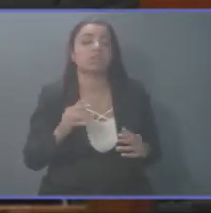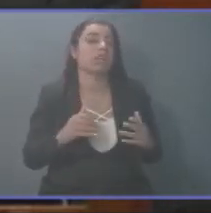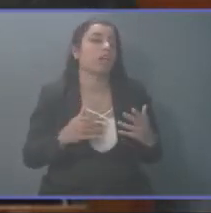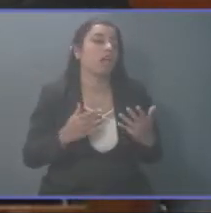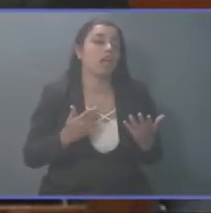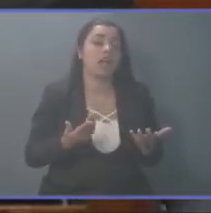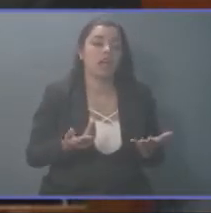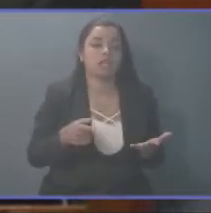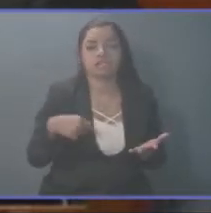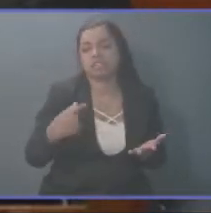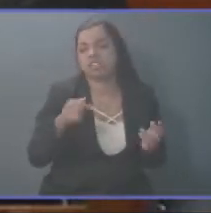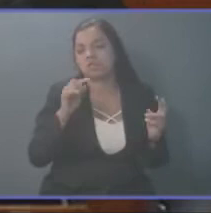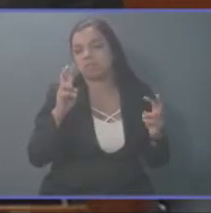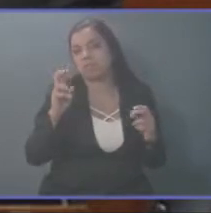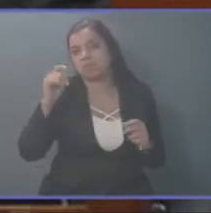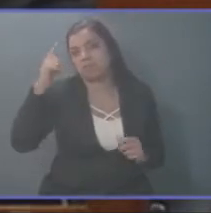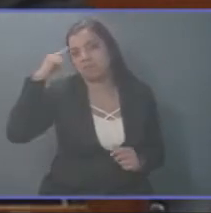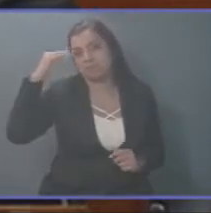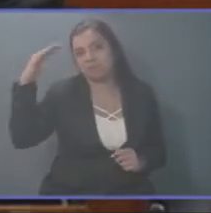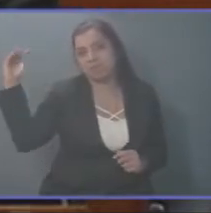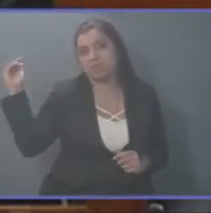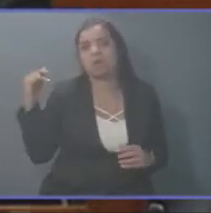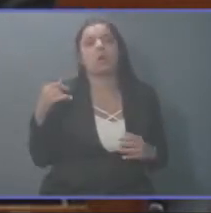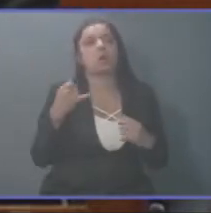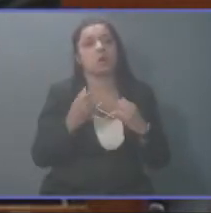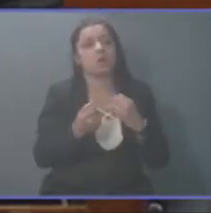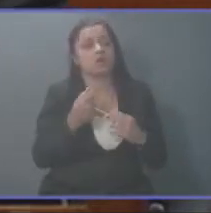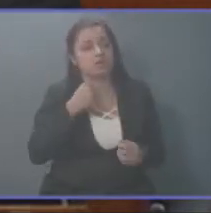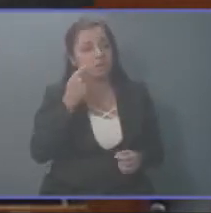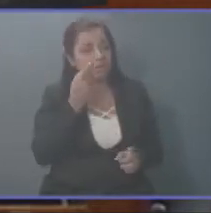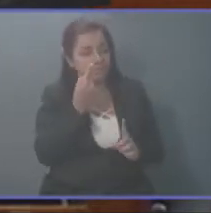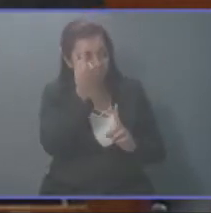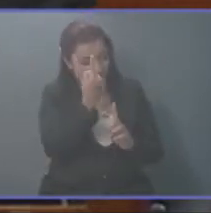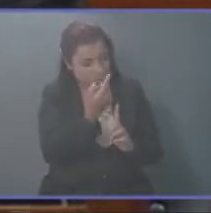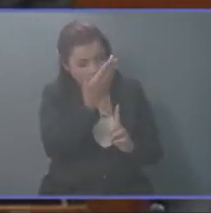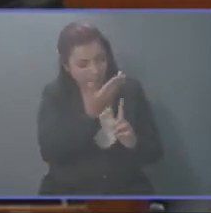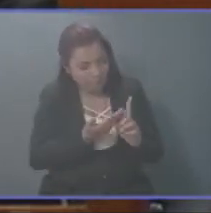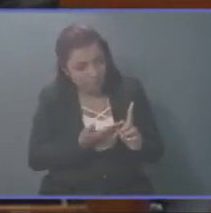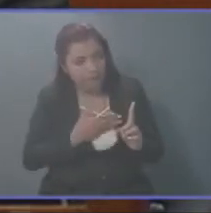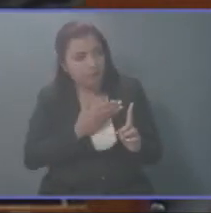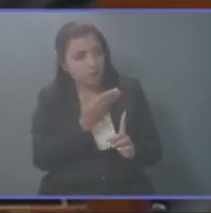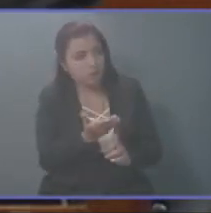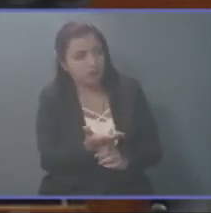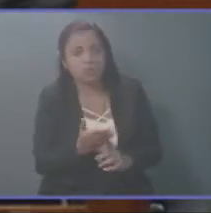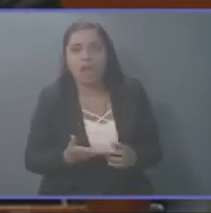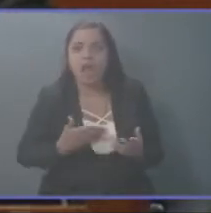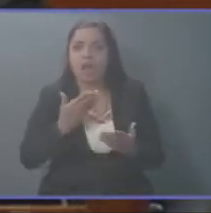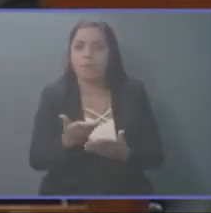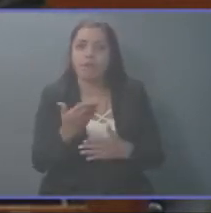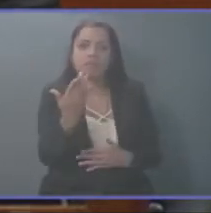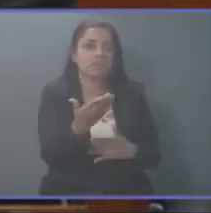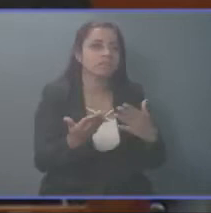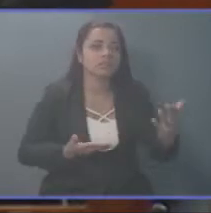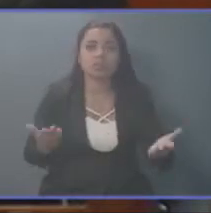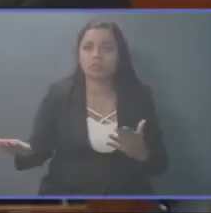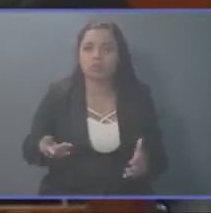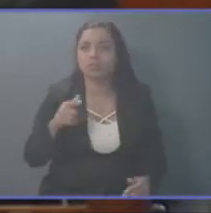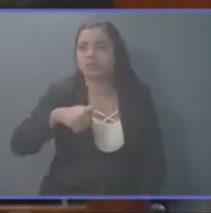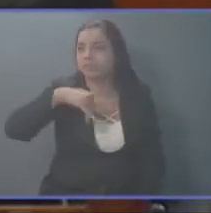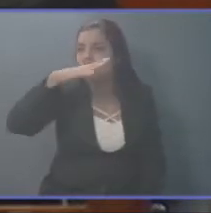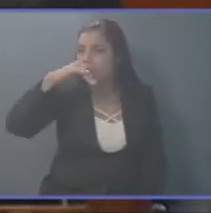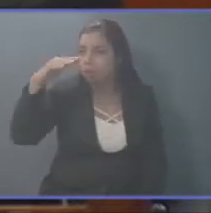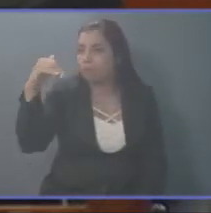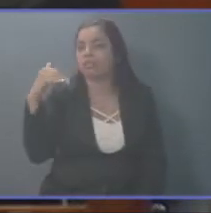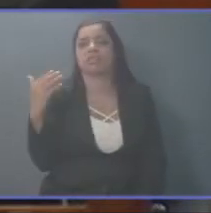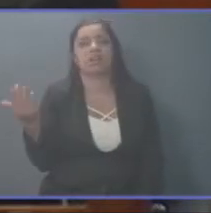casi siempre. Y lo último que se ve son méritos, son aportes, son servicios prestados a la